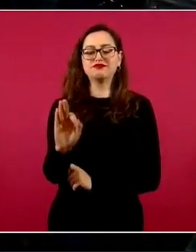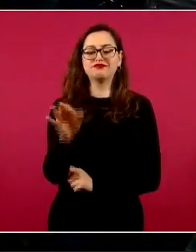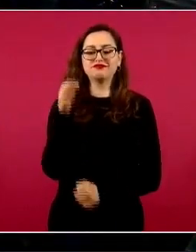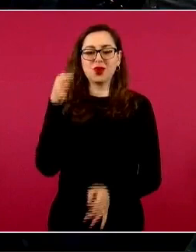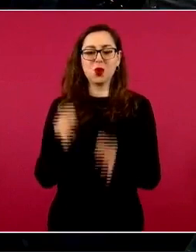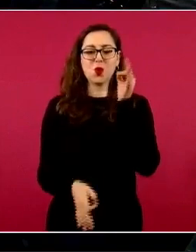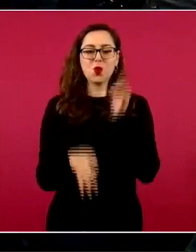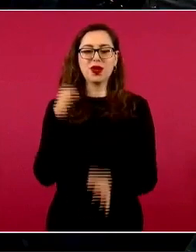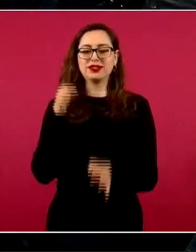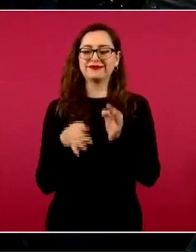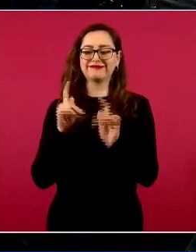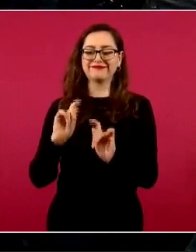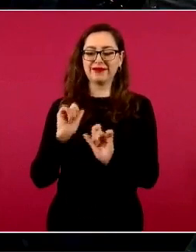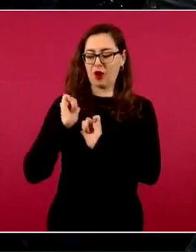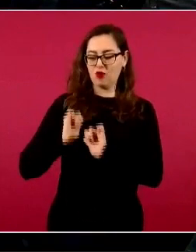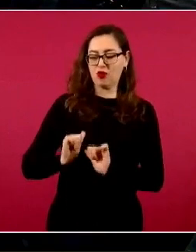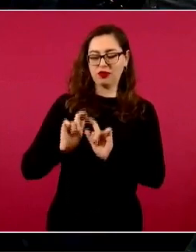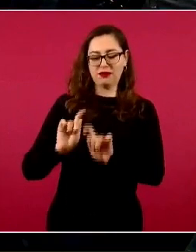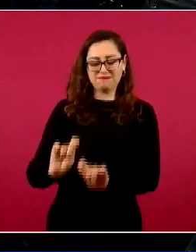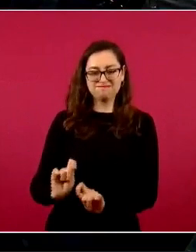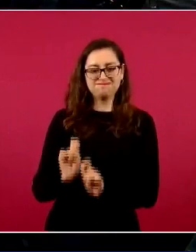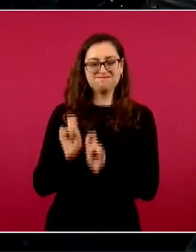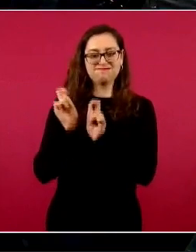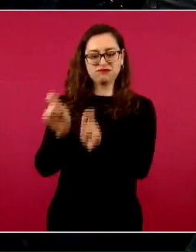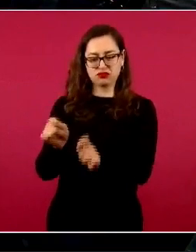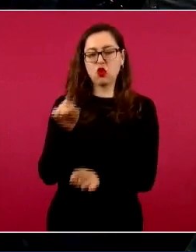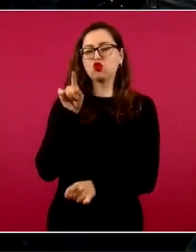o abogados recomendados para jueces